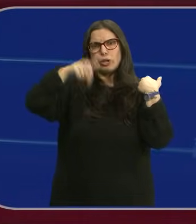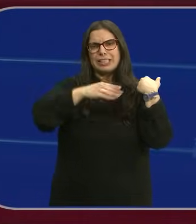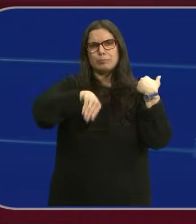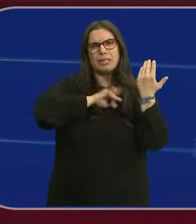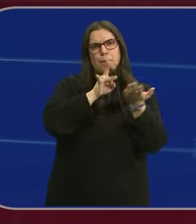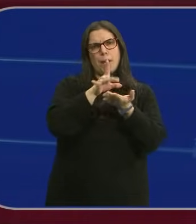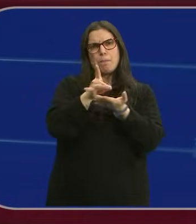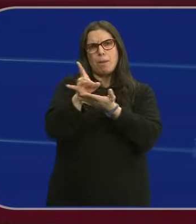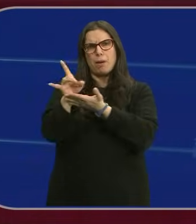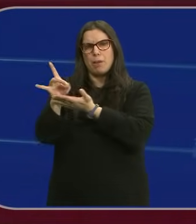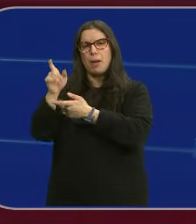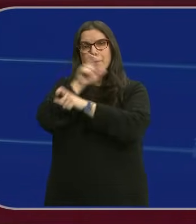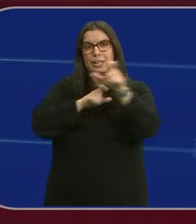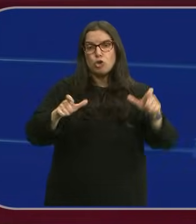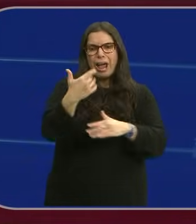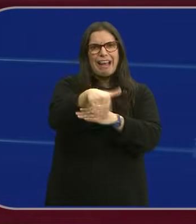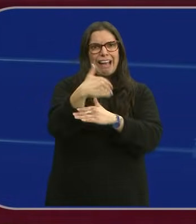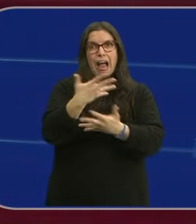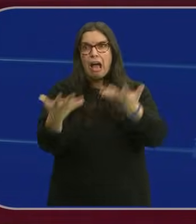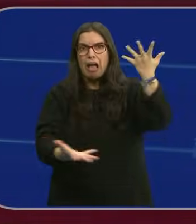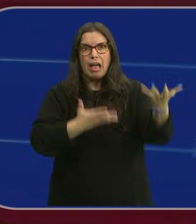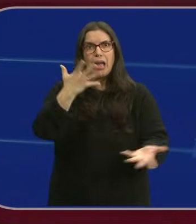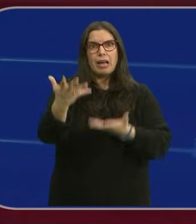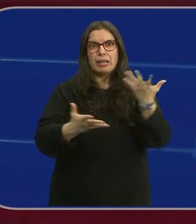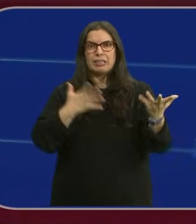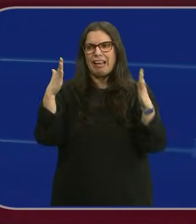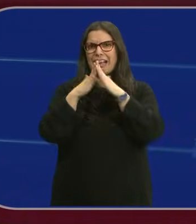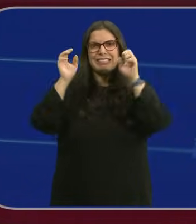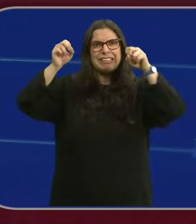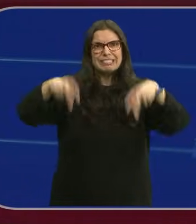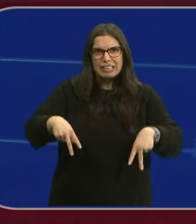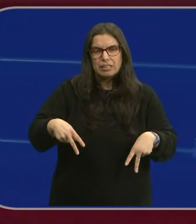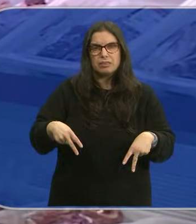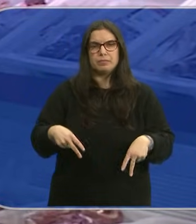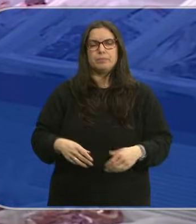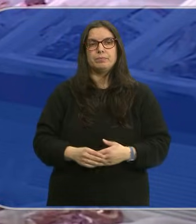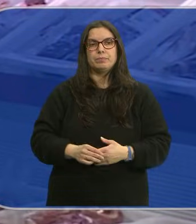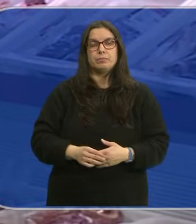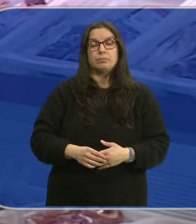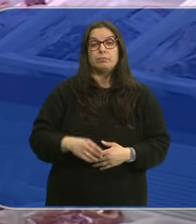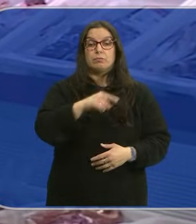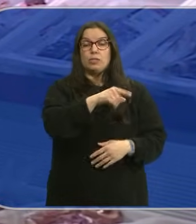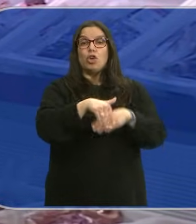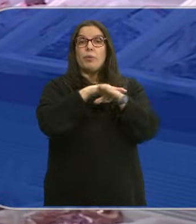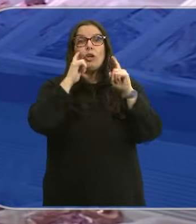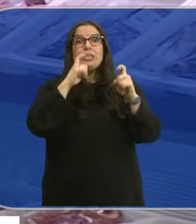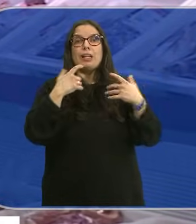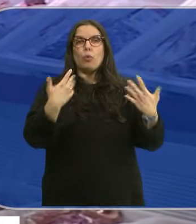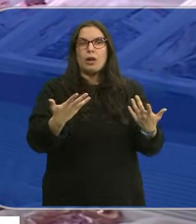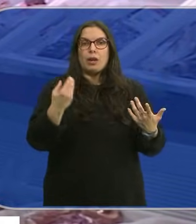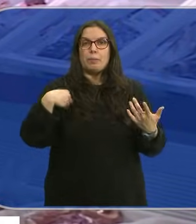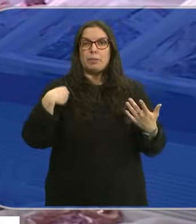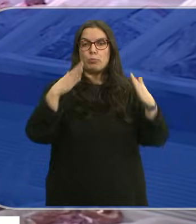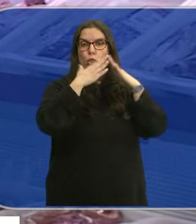España haya desahucios y haya gente que se quede en la calle sin ir a ningún sitio, sin poder ir a ningún sitio. Lo que está intentando hacer el Gobierno es